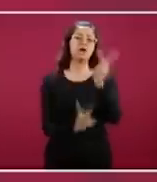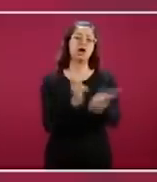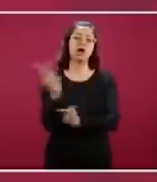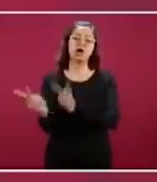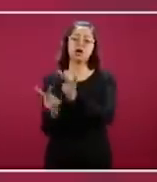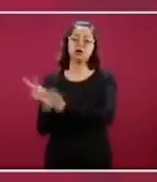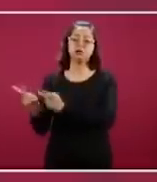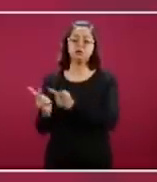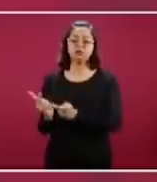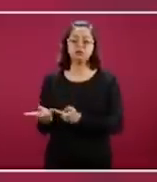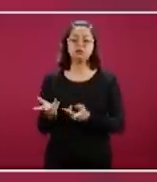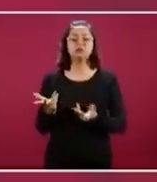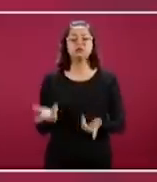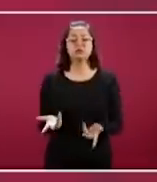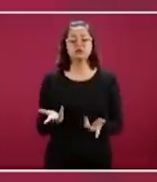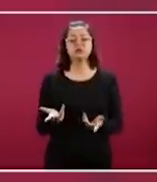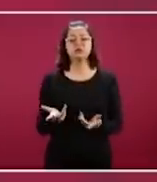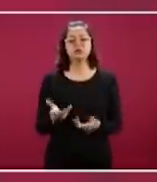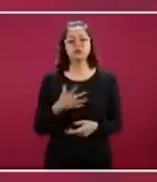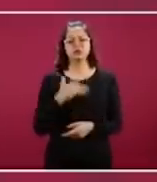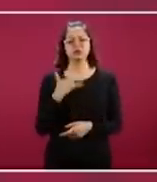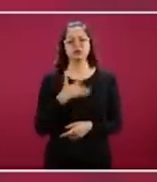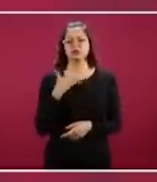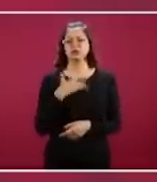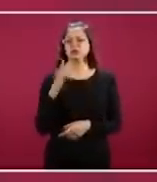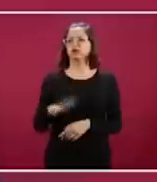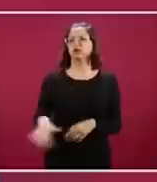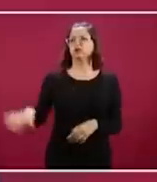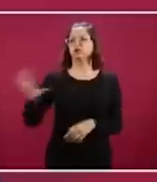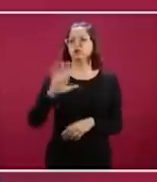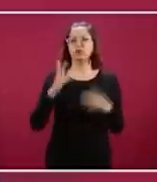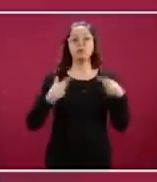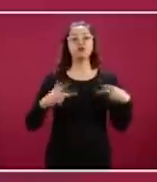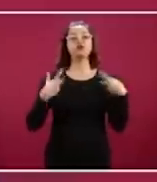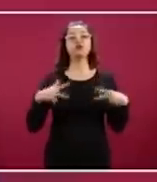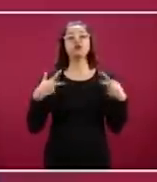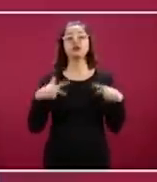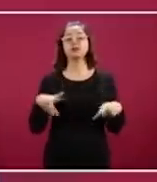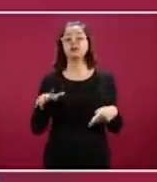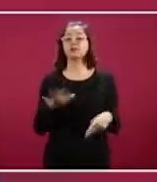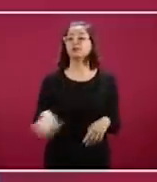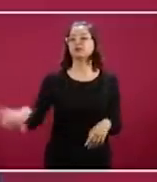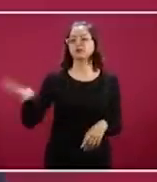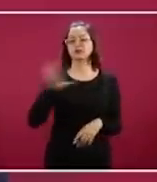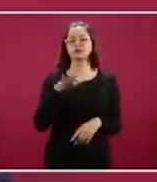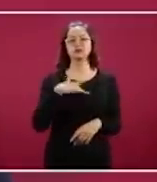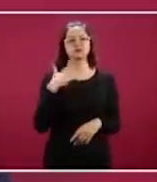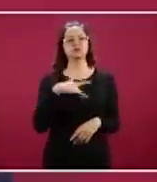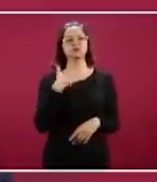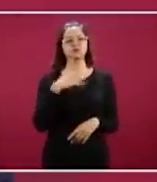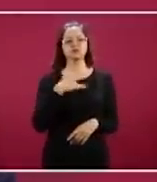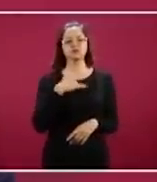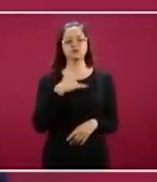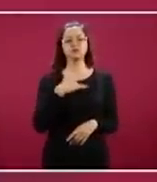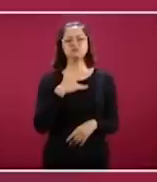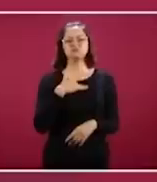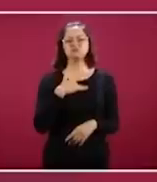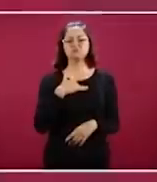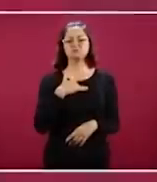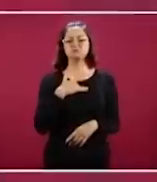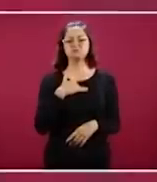donde ya la percepción de la ciudadanía en México